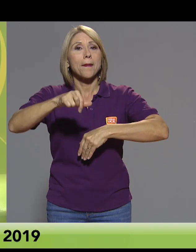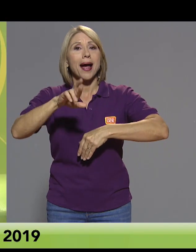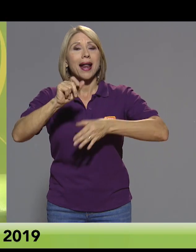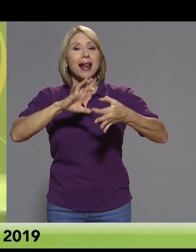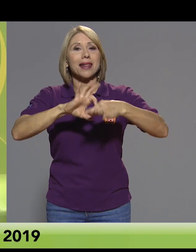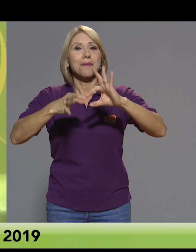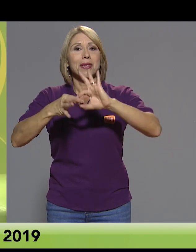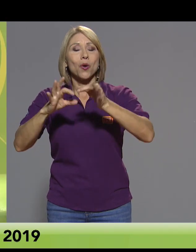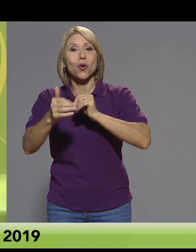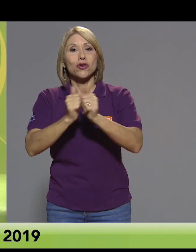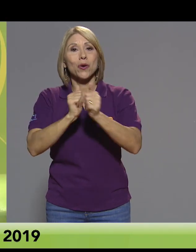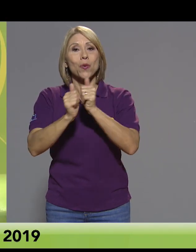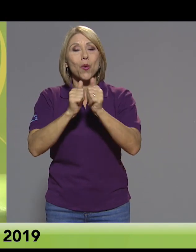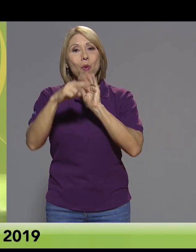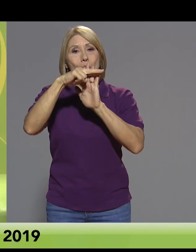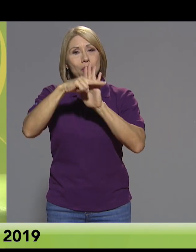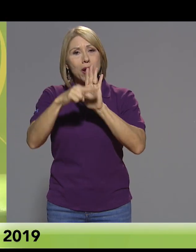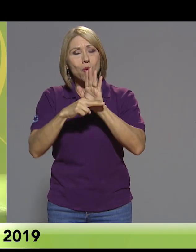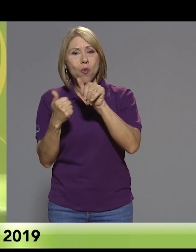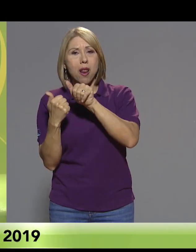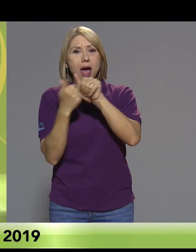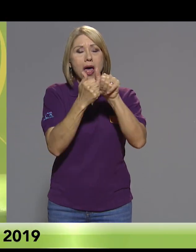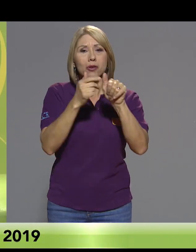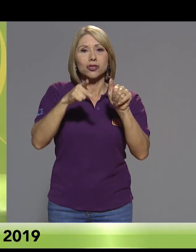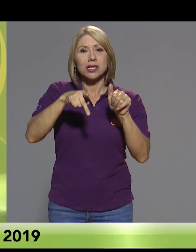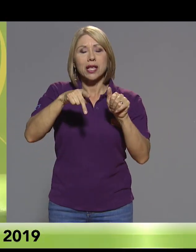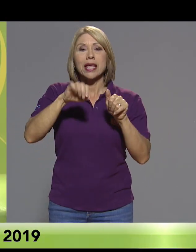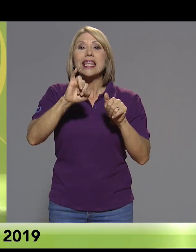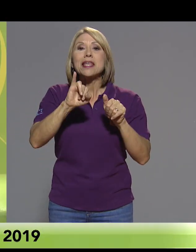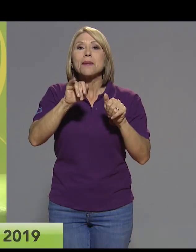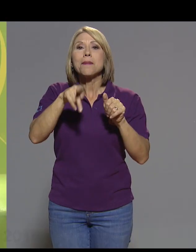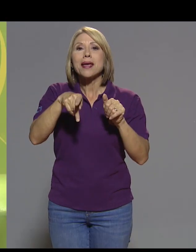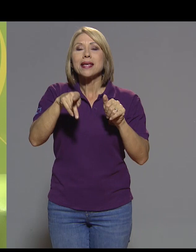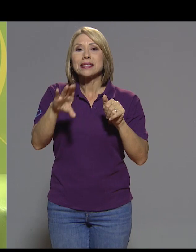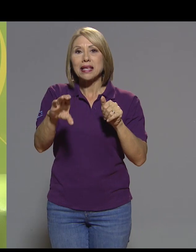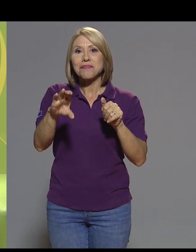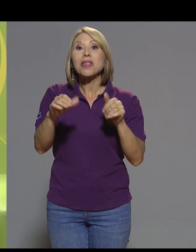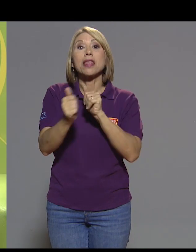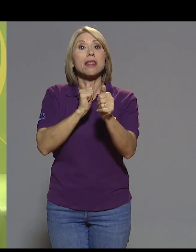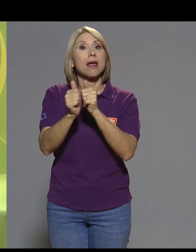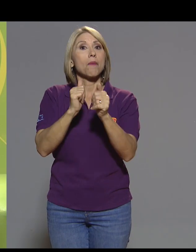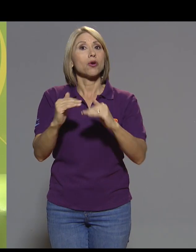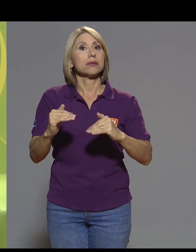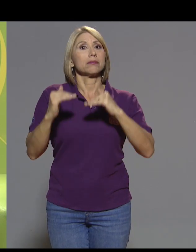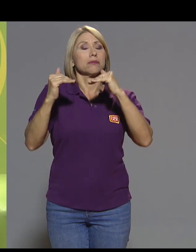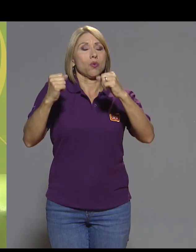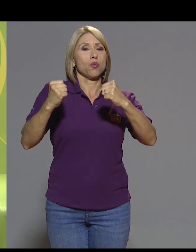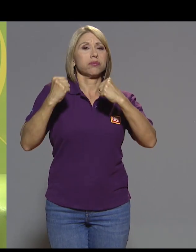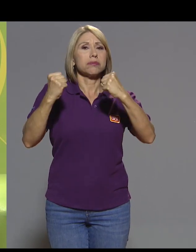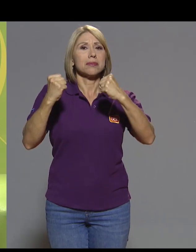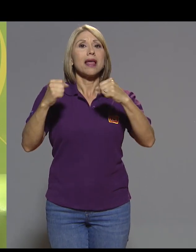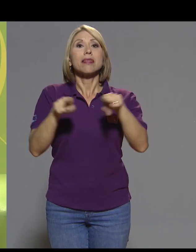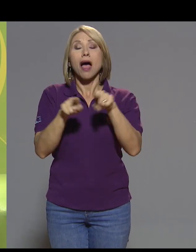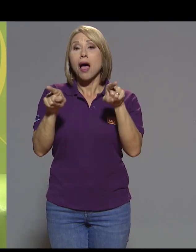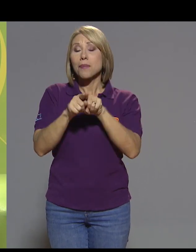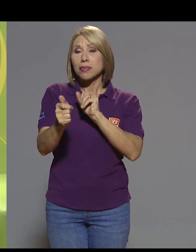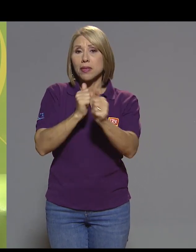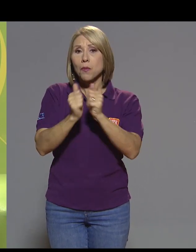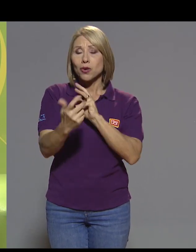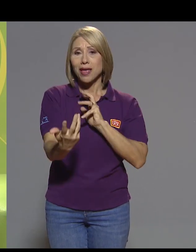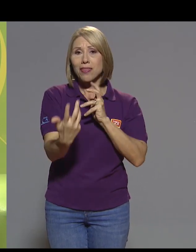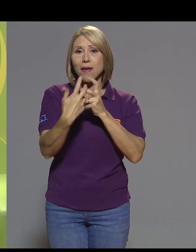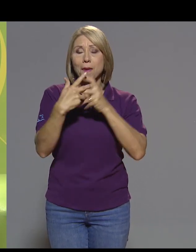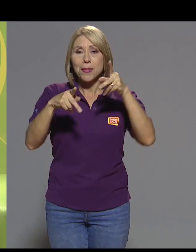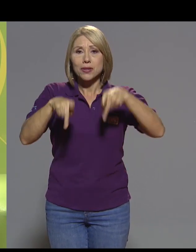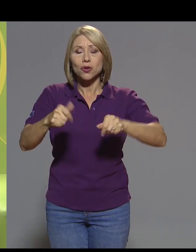deporte de regulados por el ipc y son atletas de alto rendimiento se practica también deporte adaptado para personas con